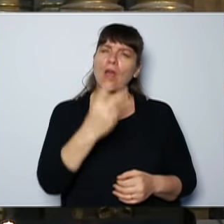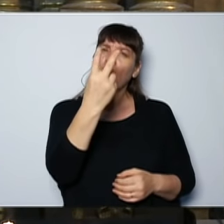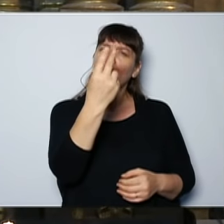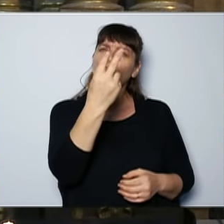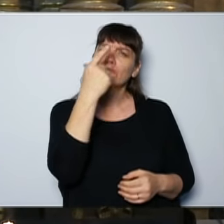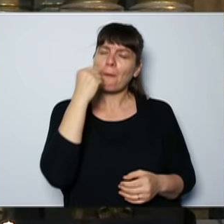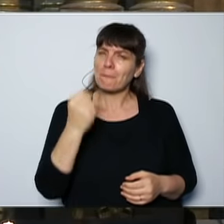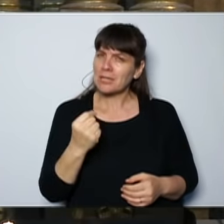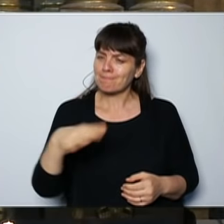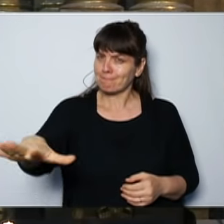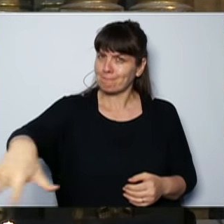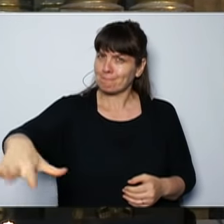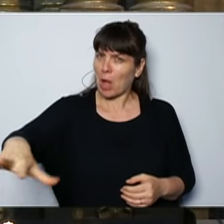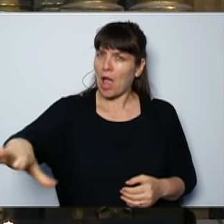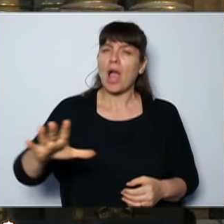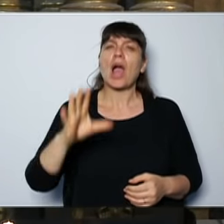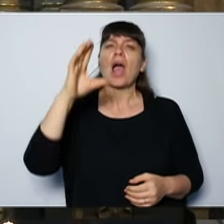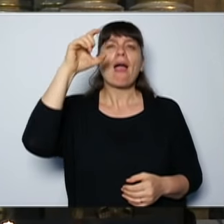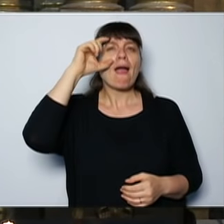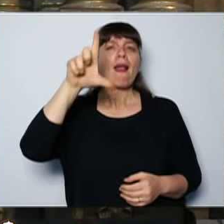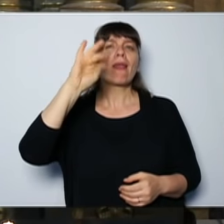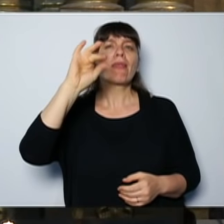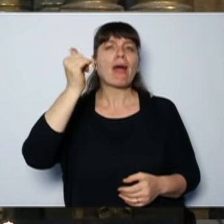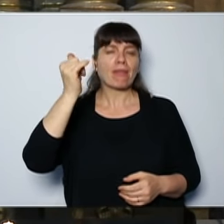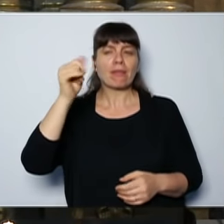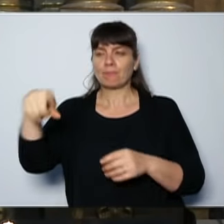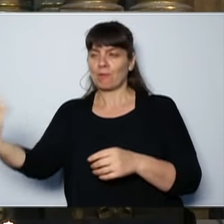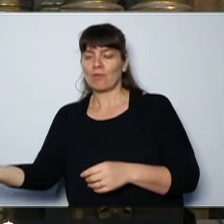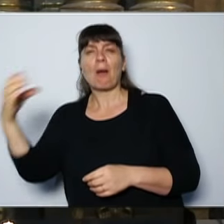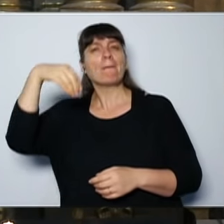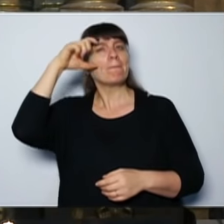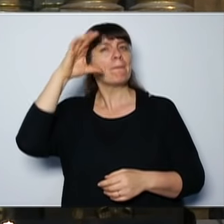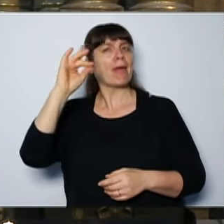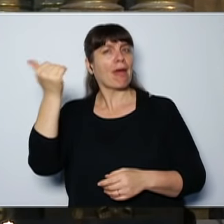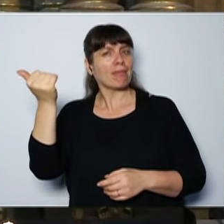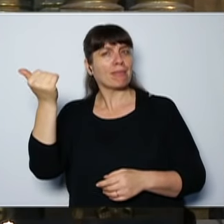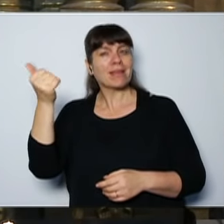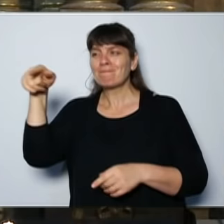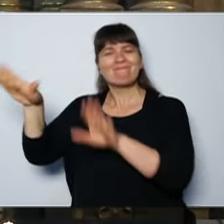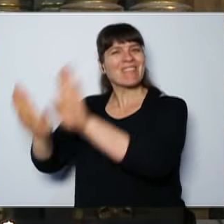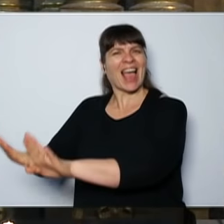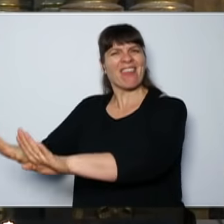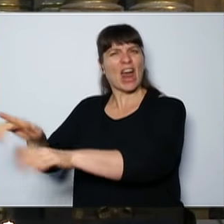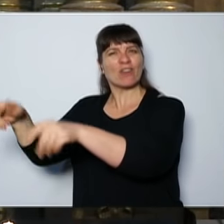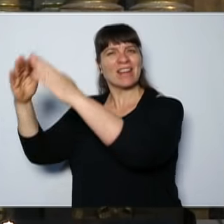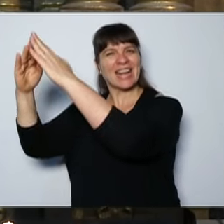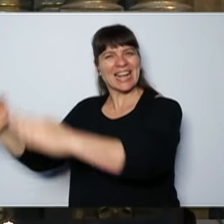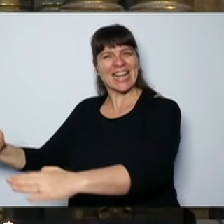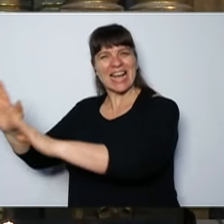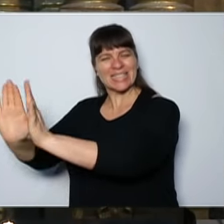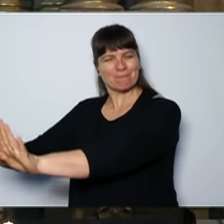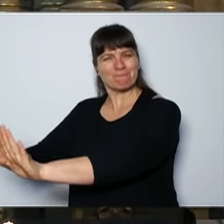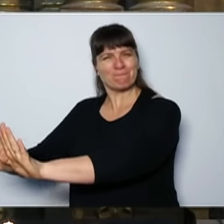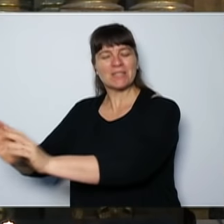Dos hombres, uno llamado Eldad y el otro Medad, se habían quedado en el